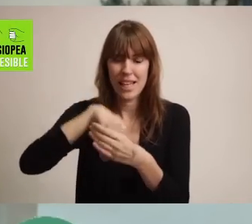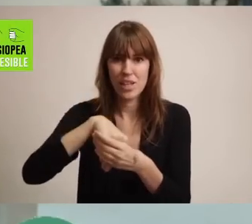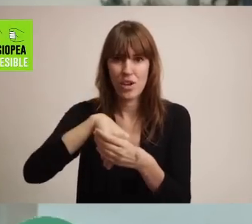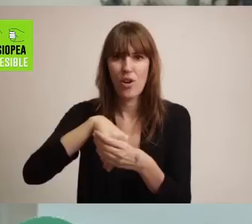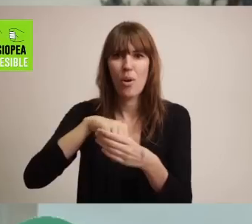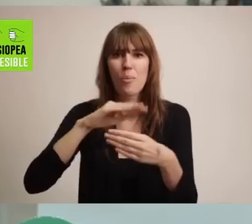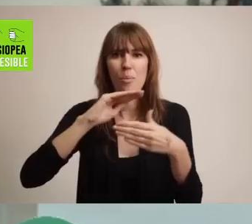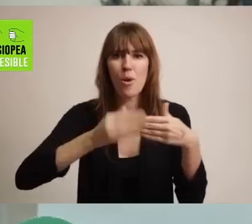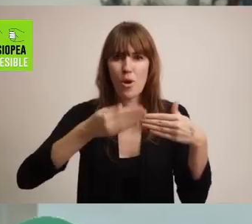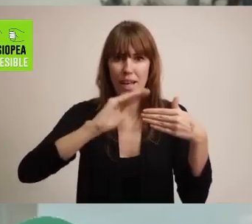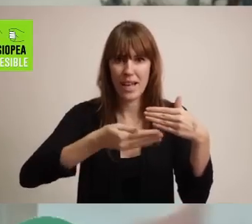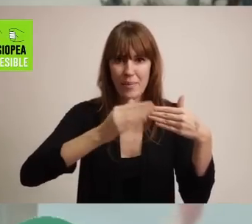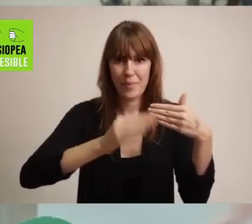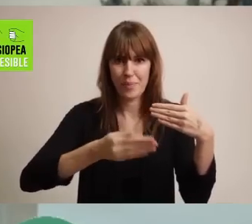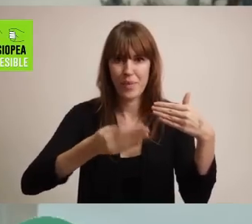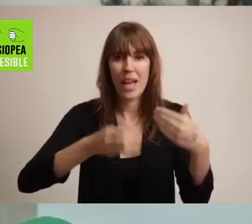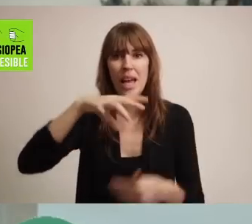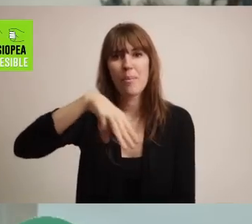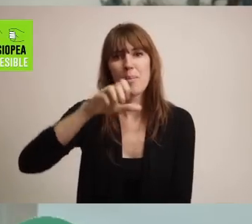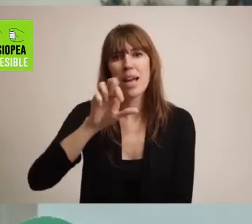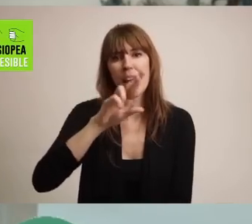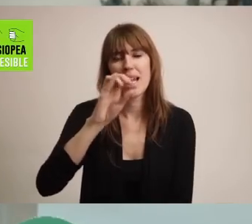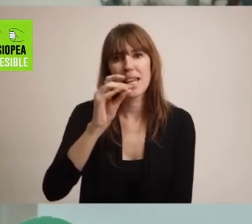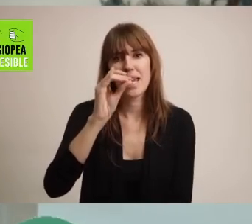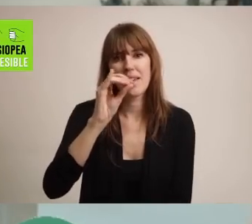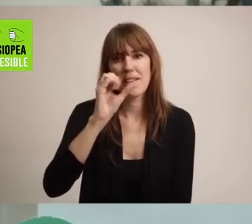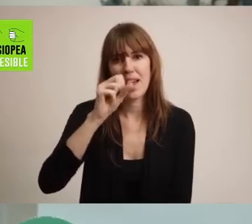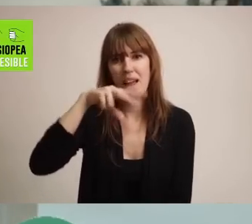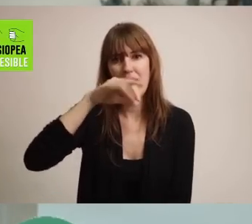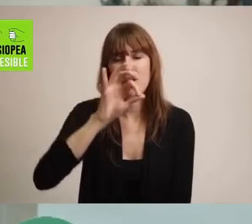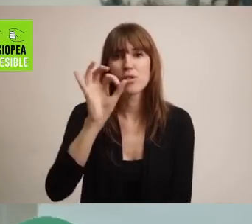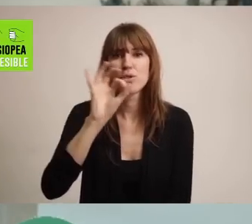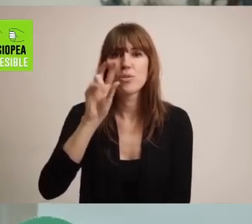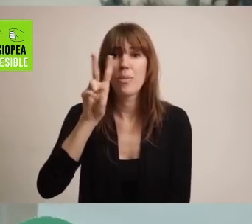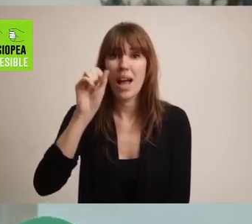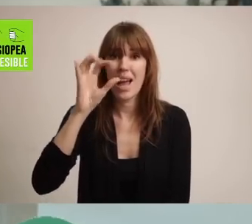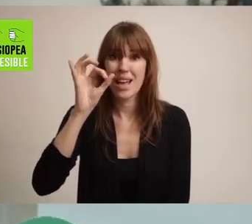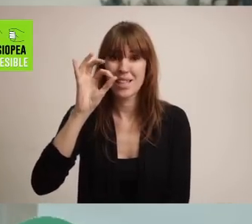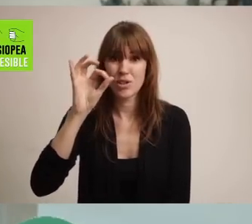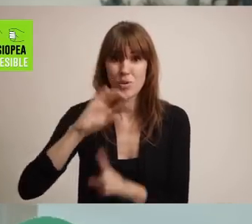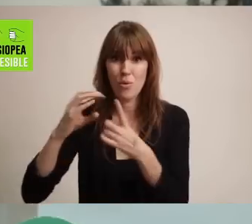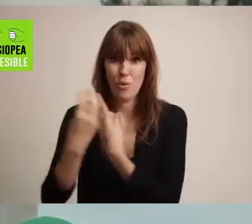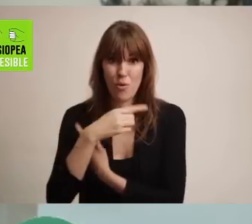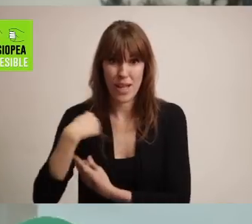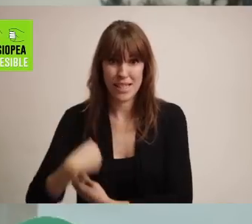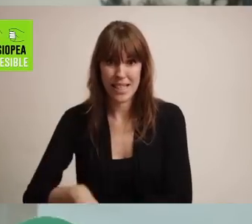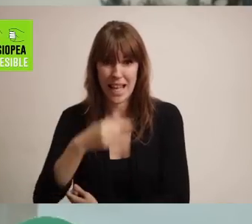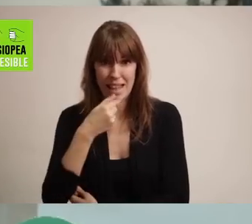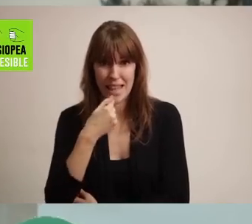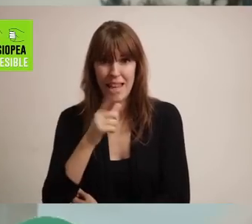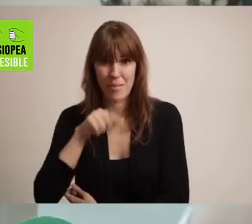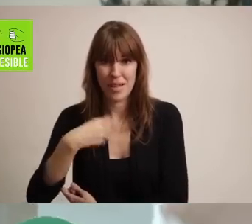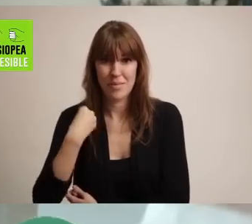o vasos, que en medicina china ya son conocidos y que son los que canalizan la energía a nivel puramente